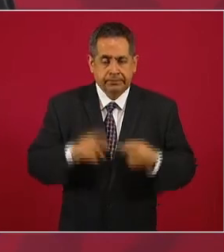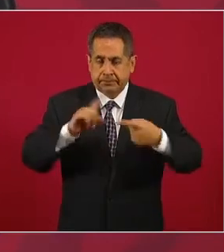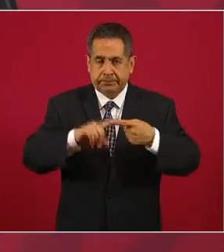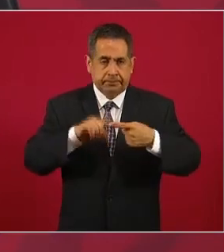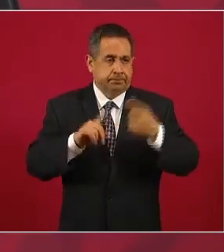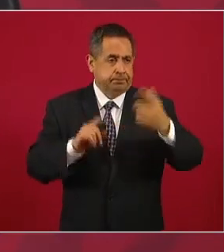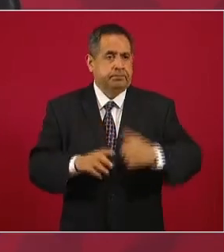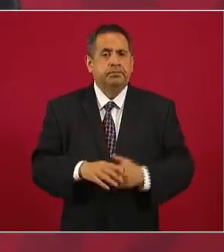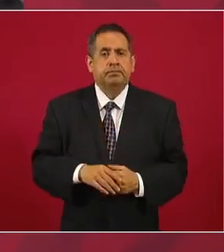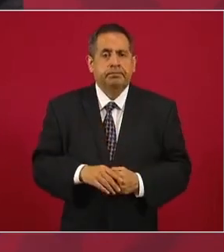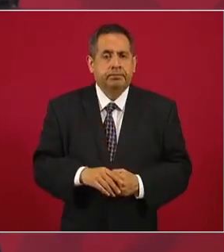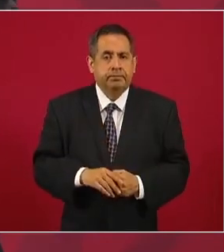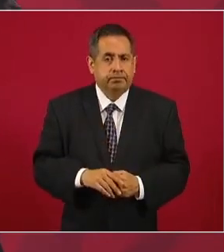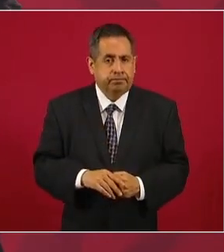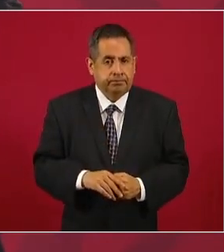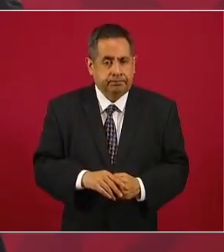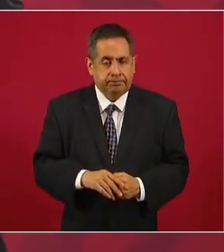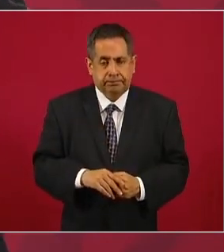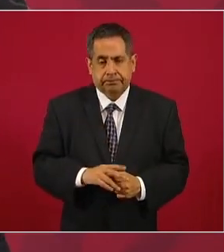Primero,